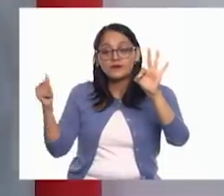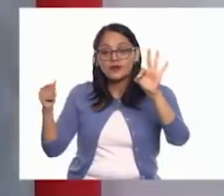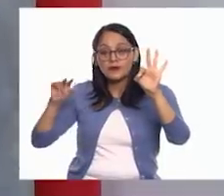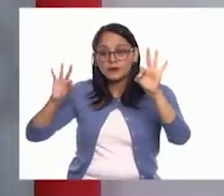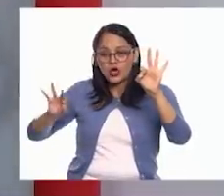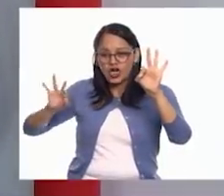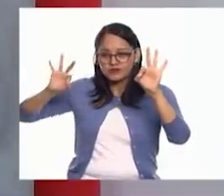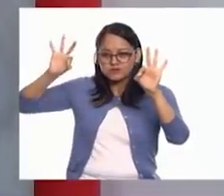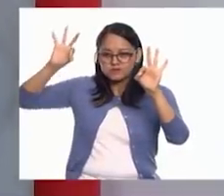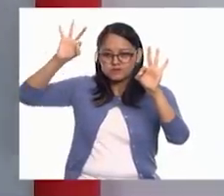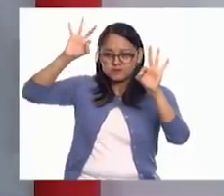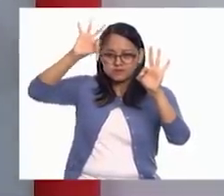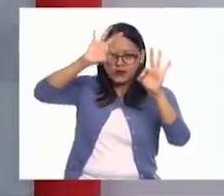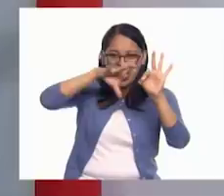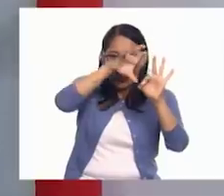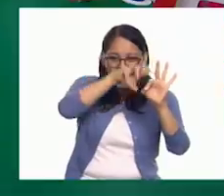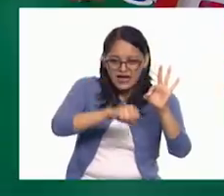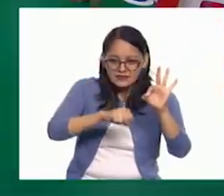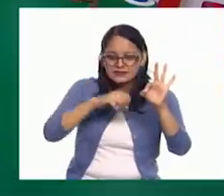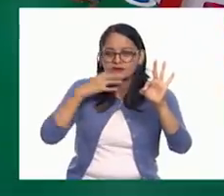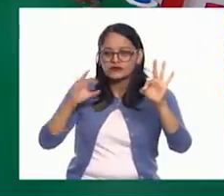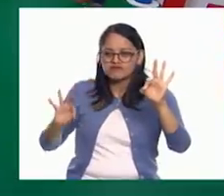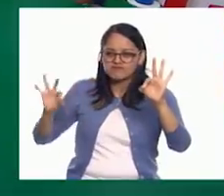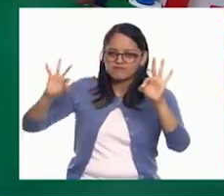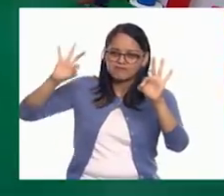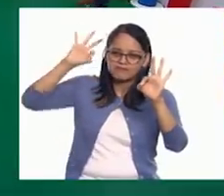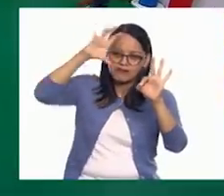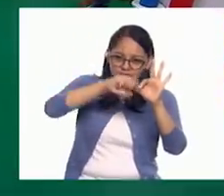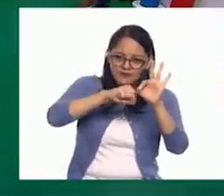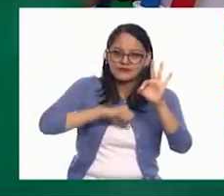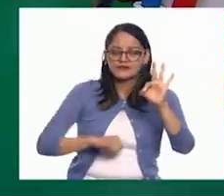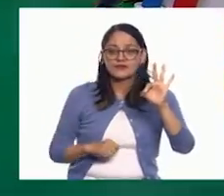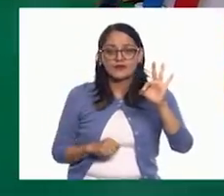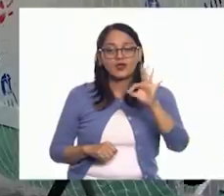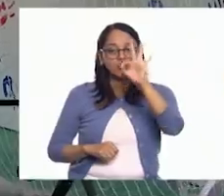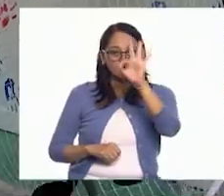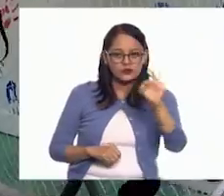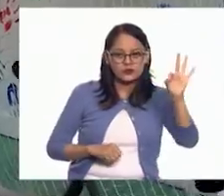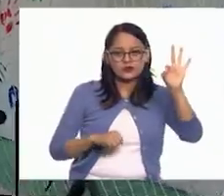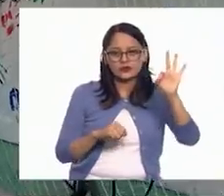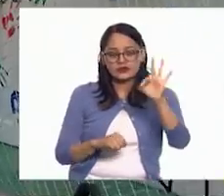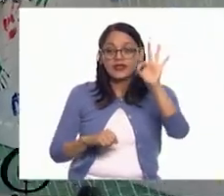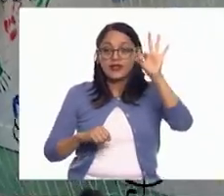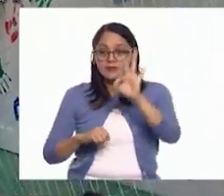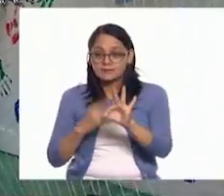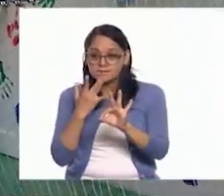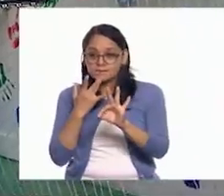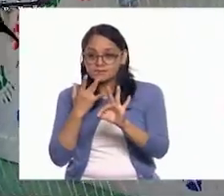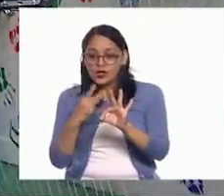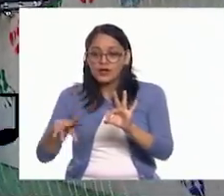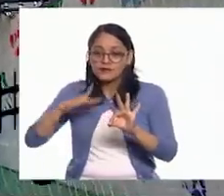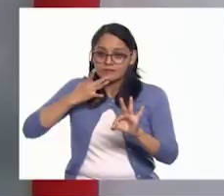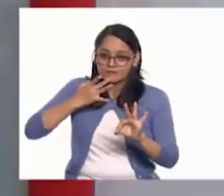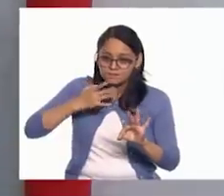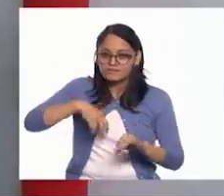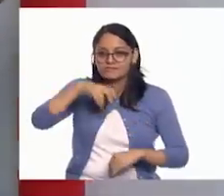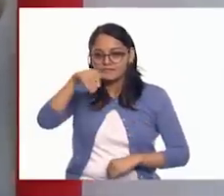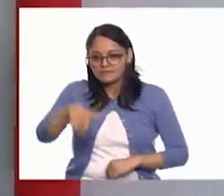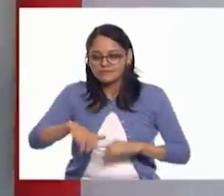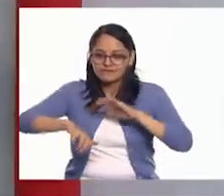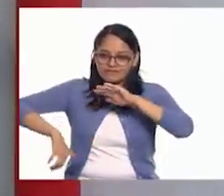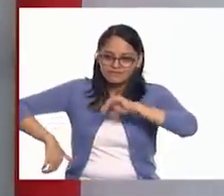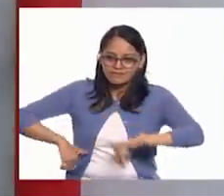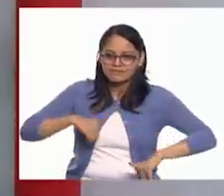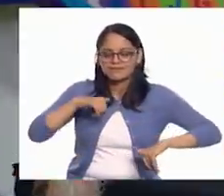la mosca y la quiere atrapar. Viene la mosca y la quiere atrapar. El mosquito a la rana va al agua y se echa a nadar.